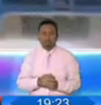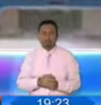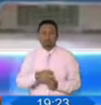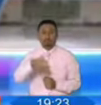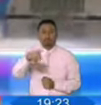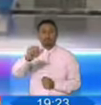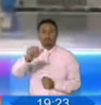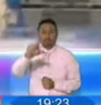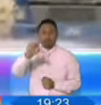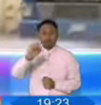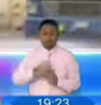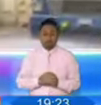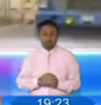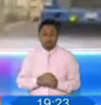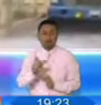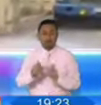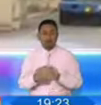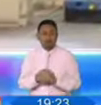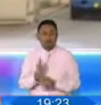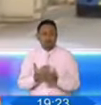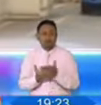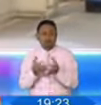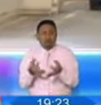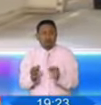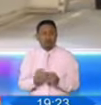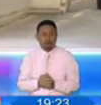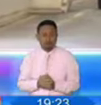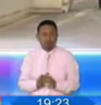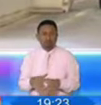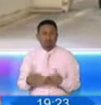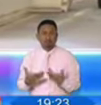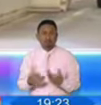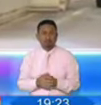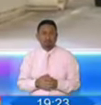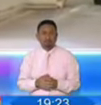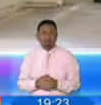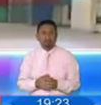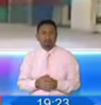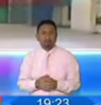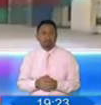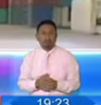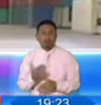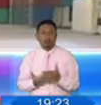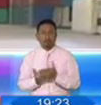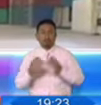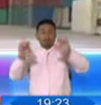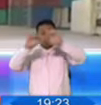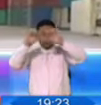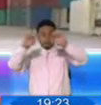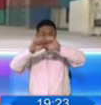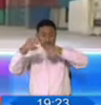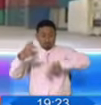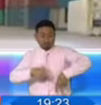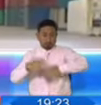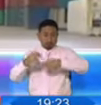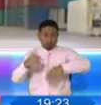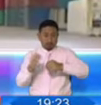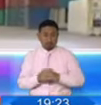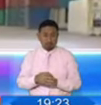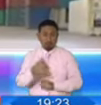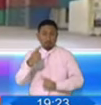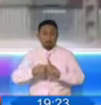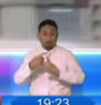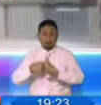narcotraficantes estarían utilizando una nueva modalidad consistente en la conformación de nuevas empresas exportadoras que durante unos pocos